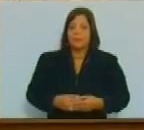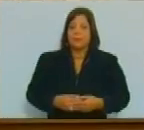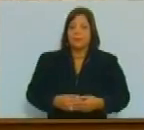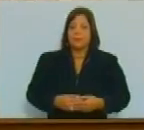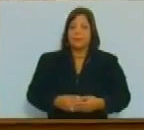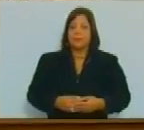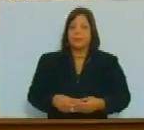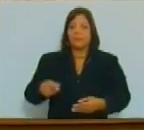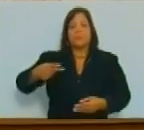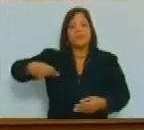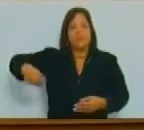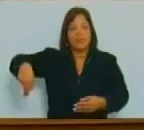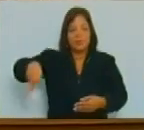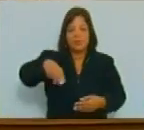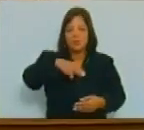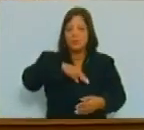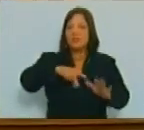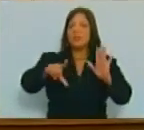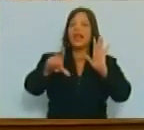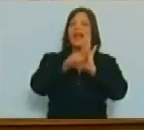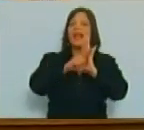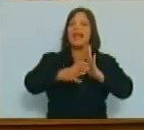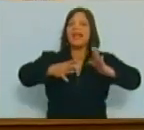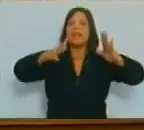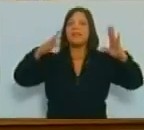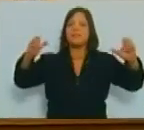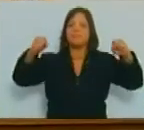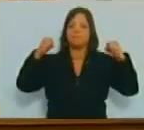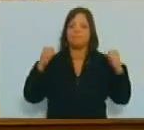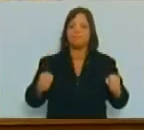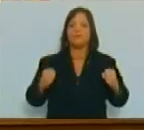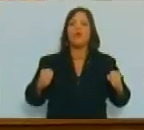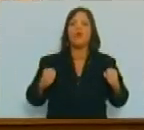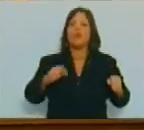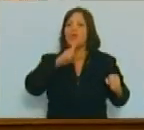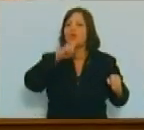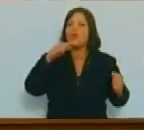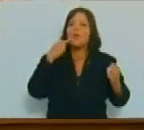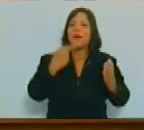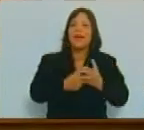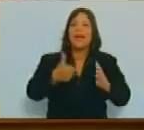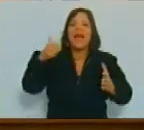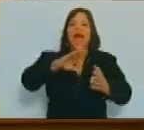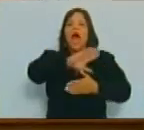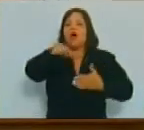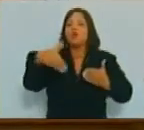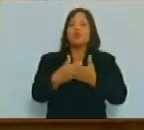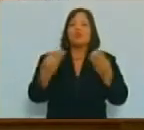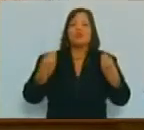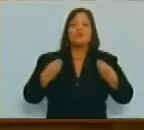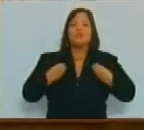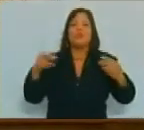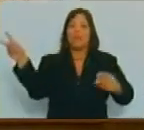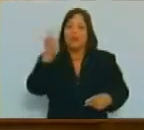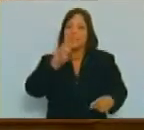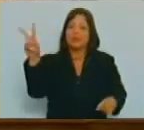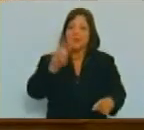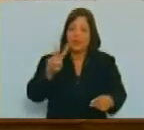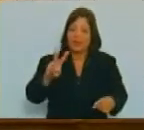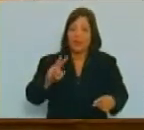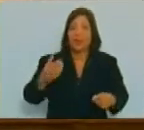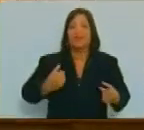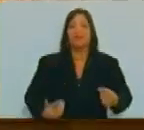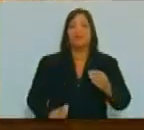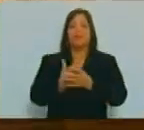de nuestra ley madre de seguridad qué es la gran misión a todavía venezuela creada por el